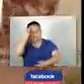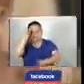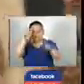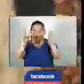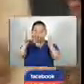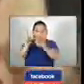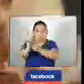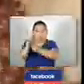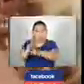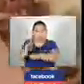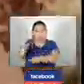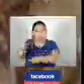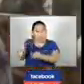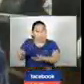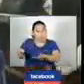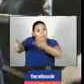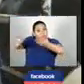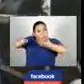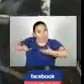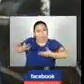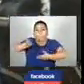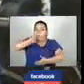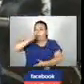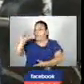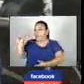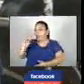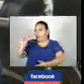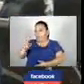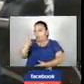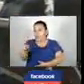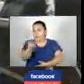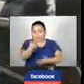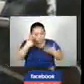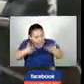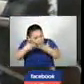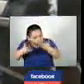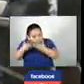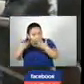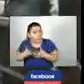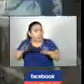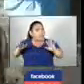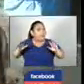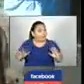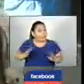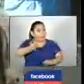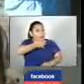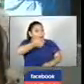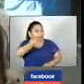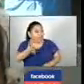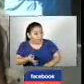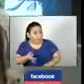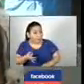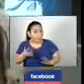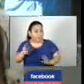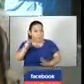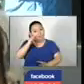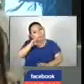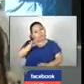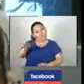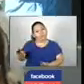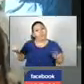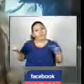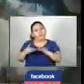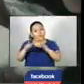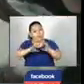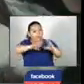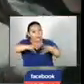que hablamos de una fuente de vitaminas tremenda, según varios estudios. Aunque sinceramente, a lo largo de la historia también